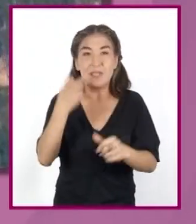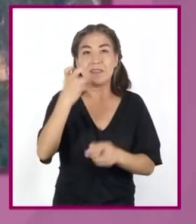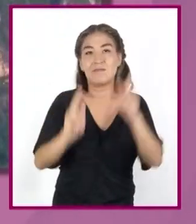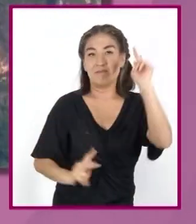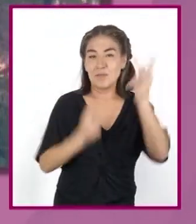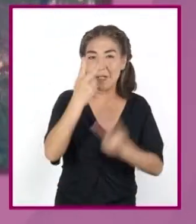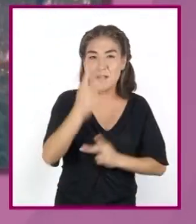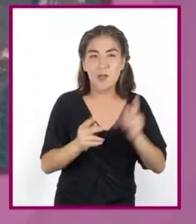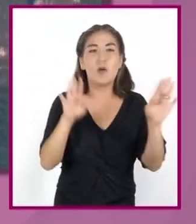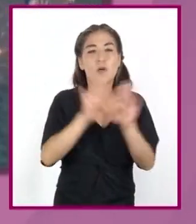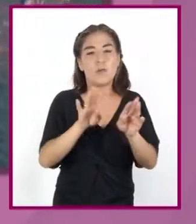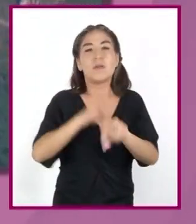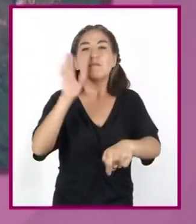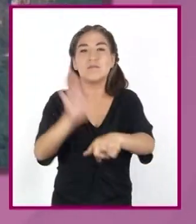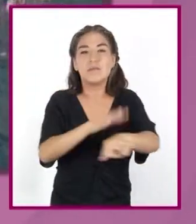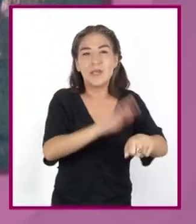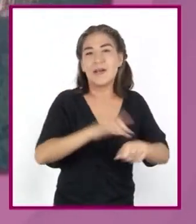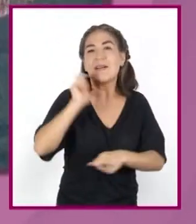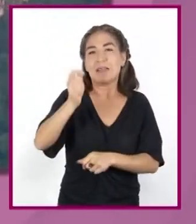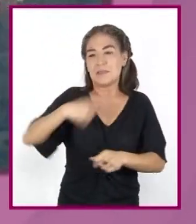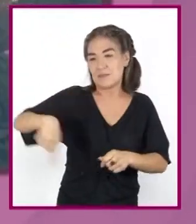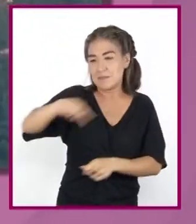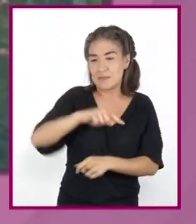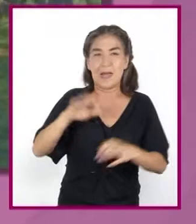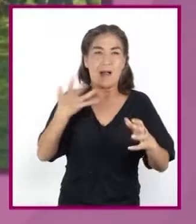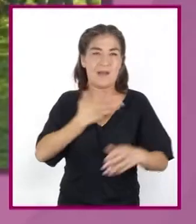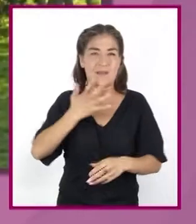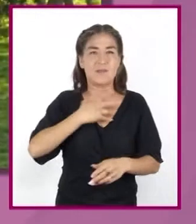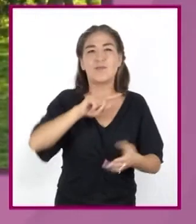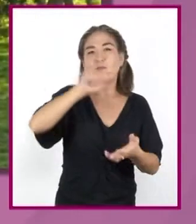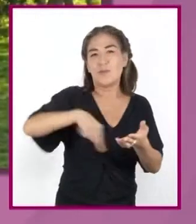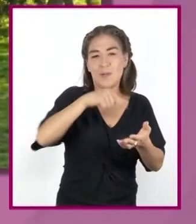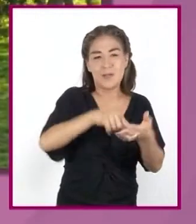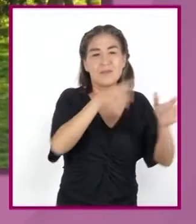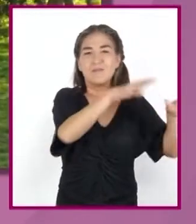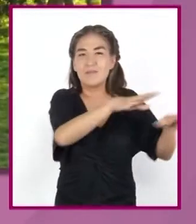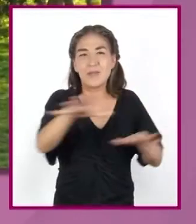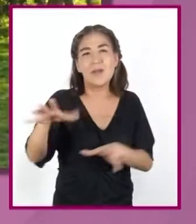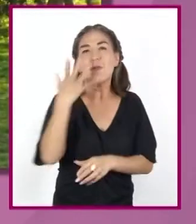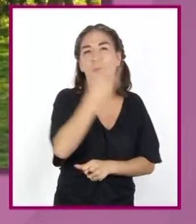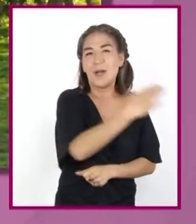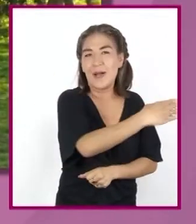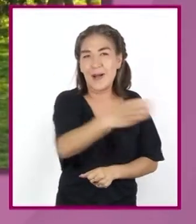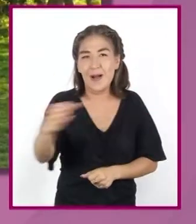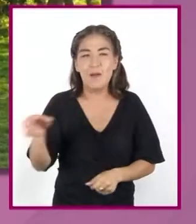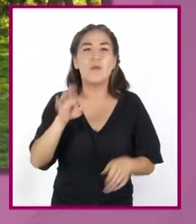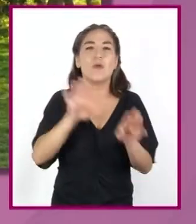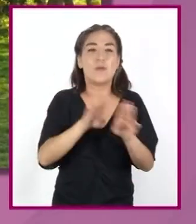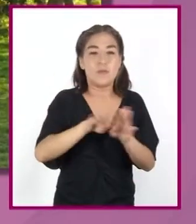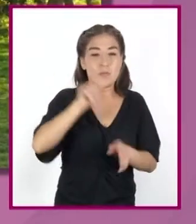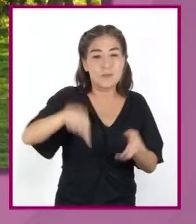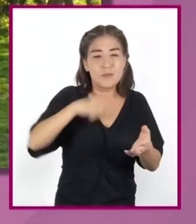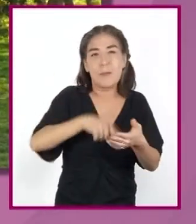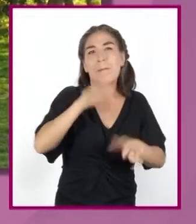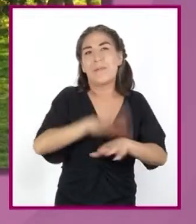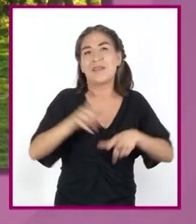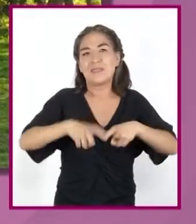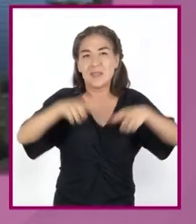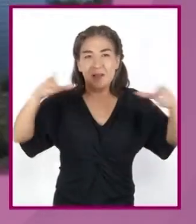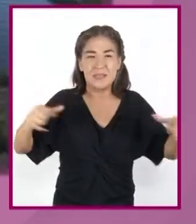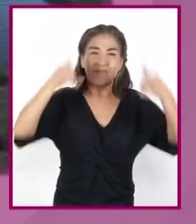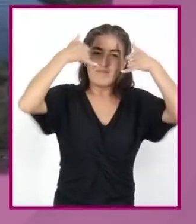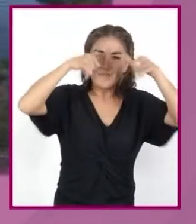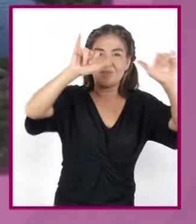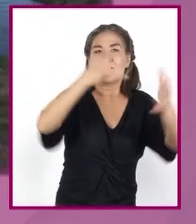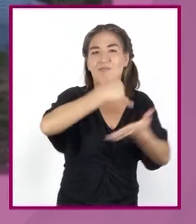depende fundamentalmente de la conectividad que existe en el paisaje. La conversión de ecosistemas naturales en grandes extensiones agrícolas y